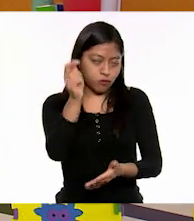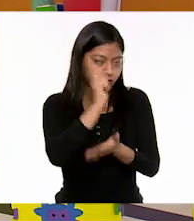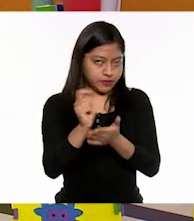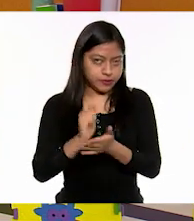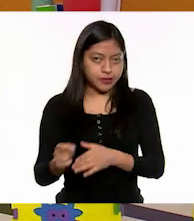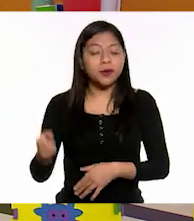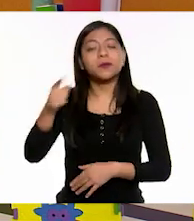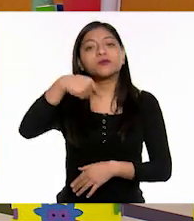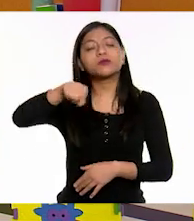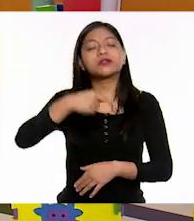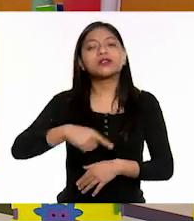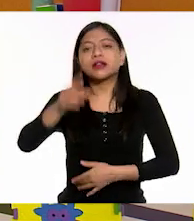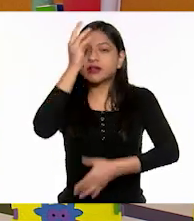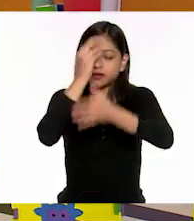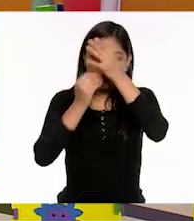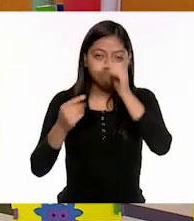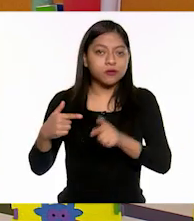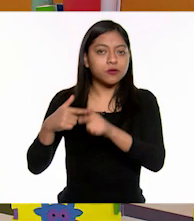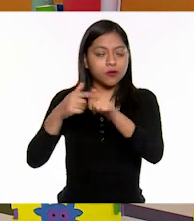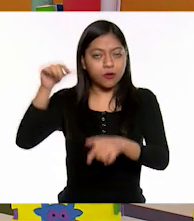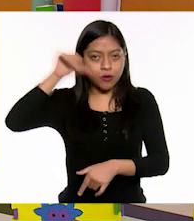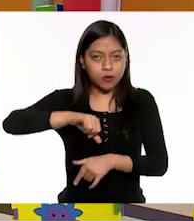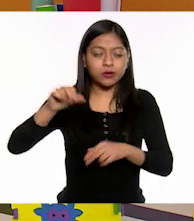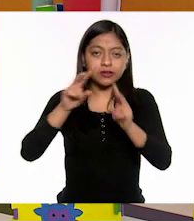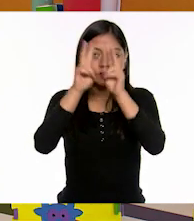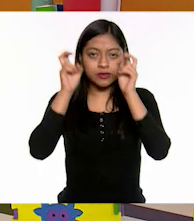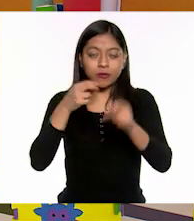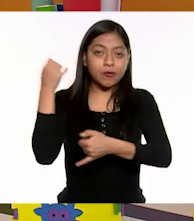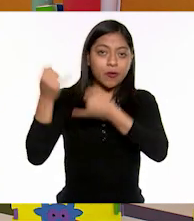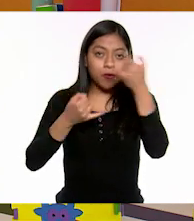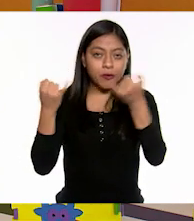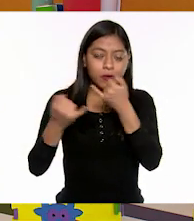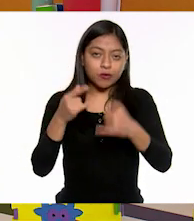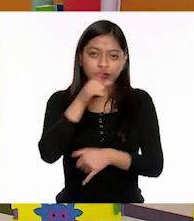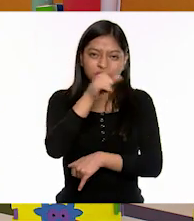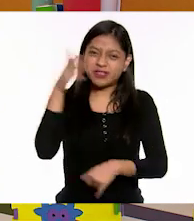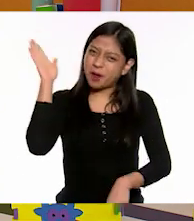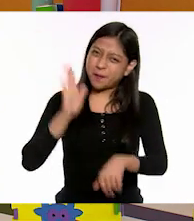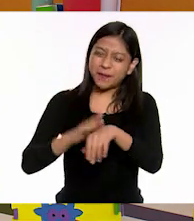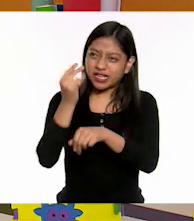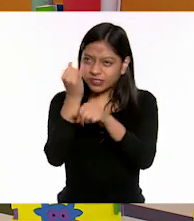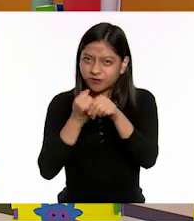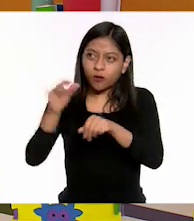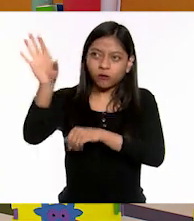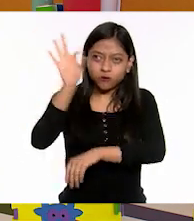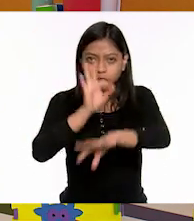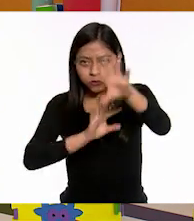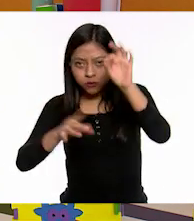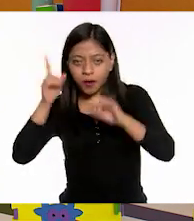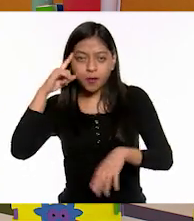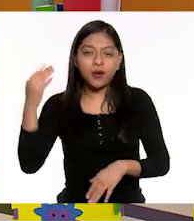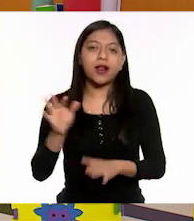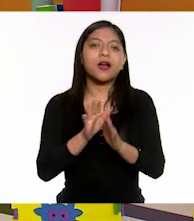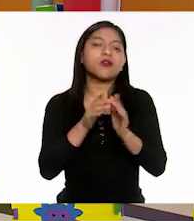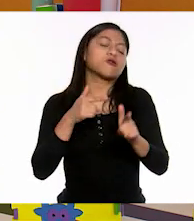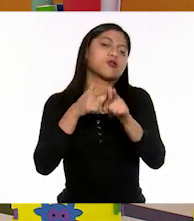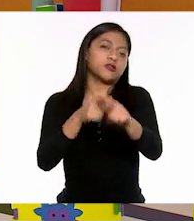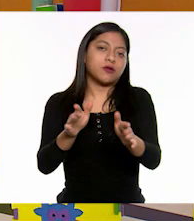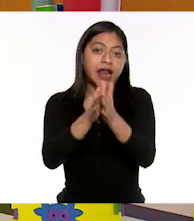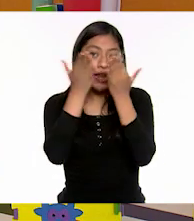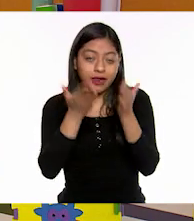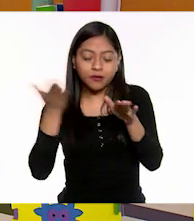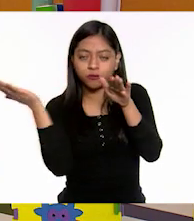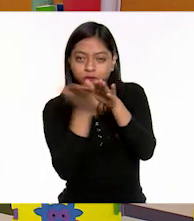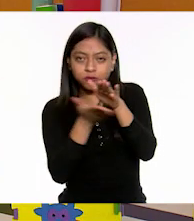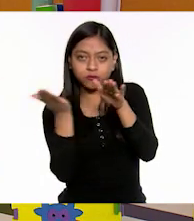a seguir hablando sobre estos juegos para obtener más información y seguir y terminar haciendo